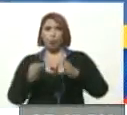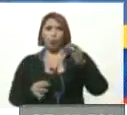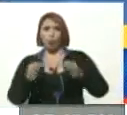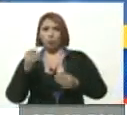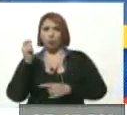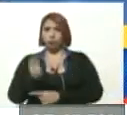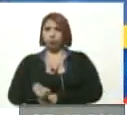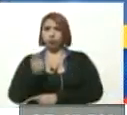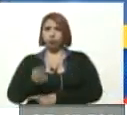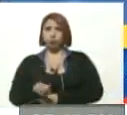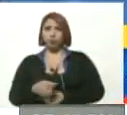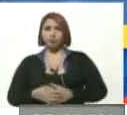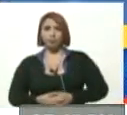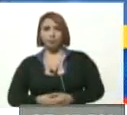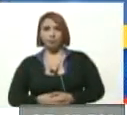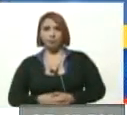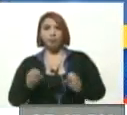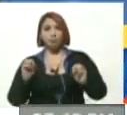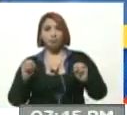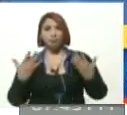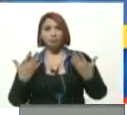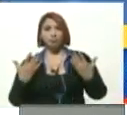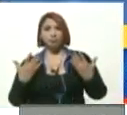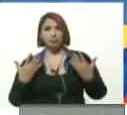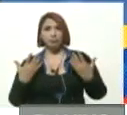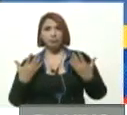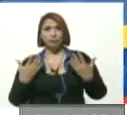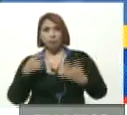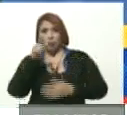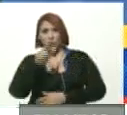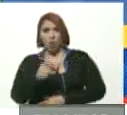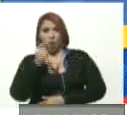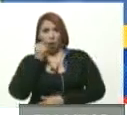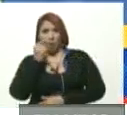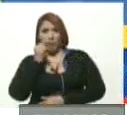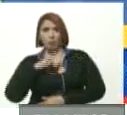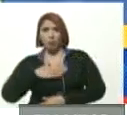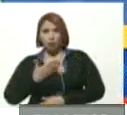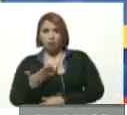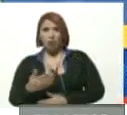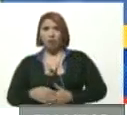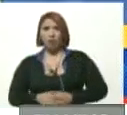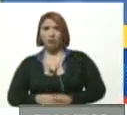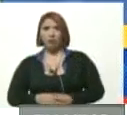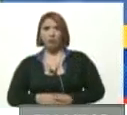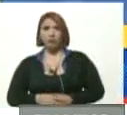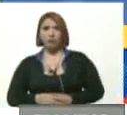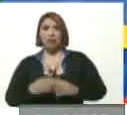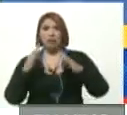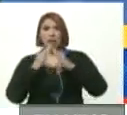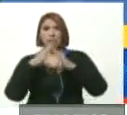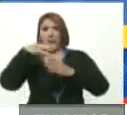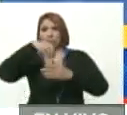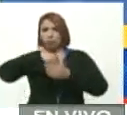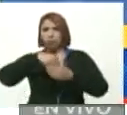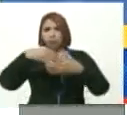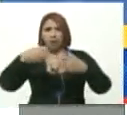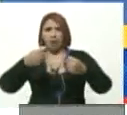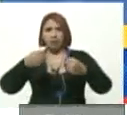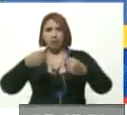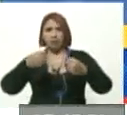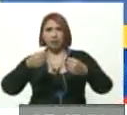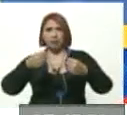logró, bueno, que Al-Assad pudiera pasar a casa por cárcel. Lo llevaron a